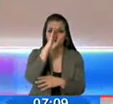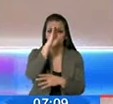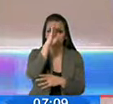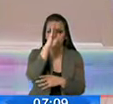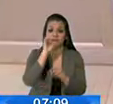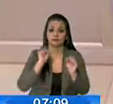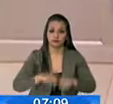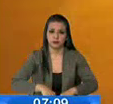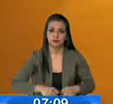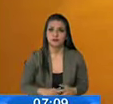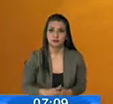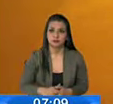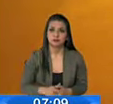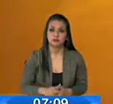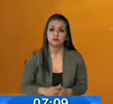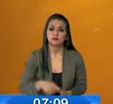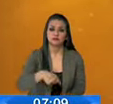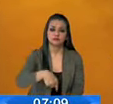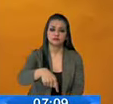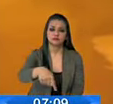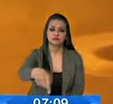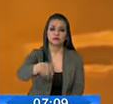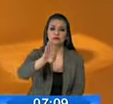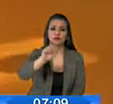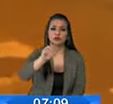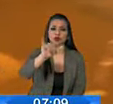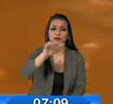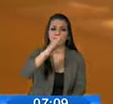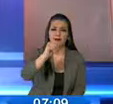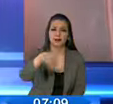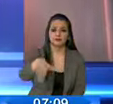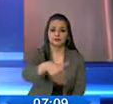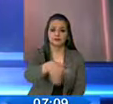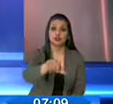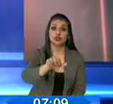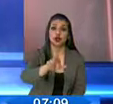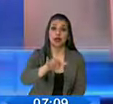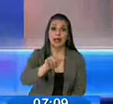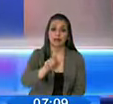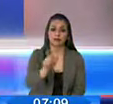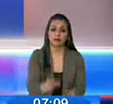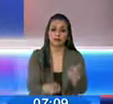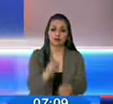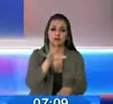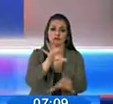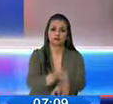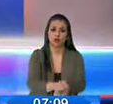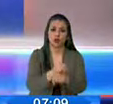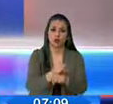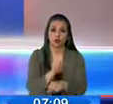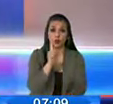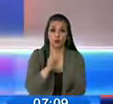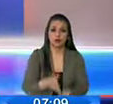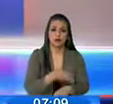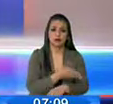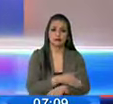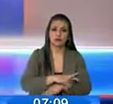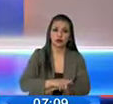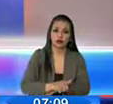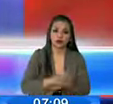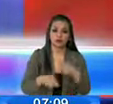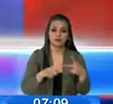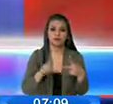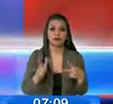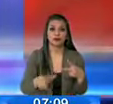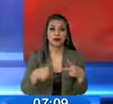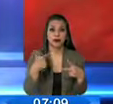la intersección a la altura de la calle Boyacá y Padre Solano. Un ciudadano tiene dos antecedentes penales, uno por robo y por tenencia ilegal de arma